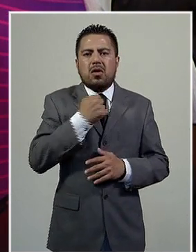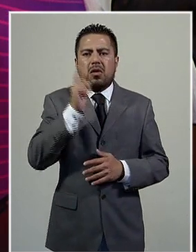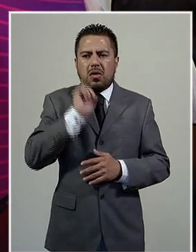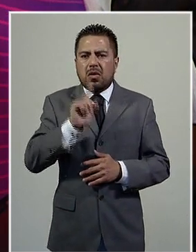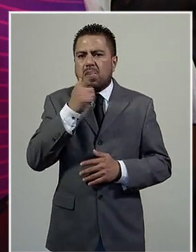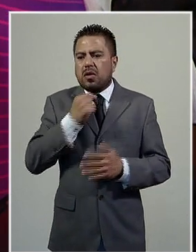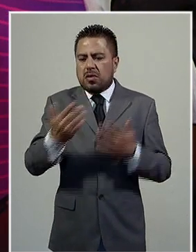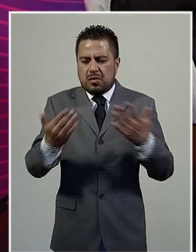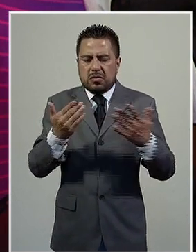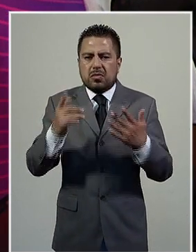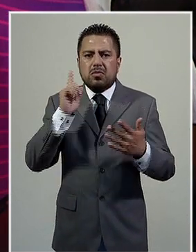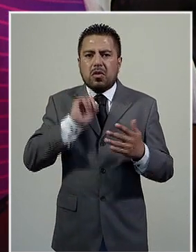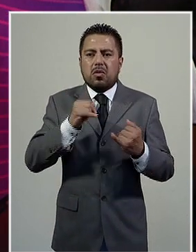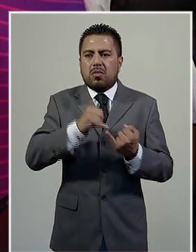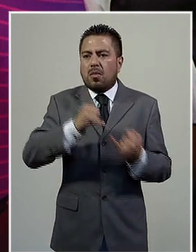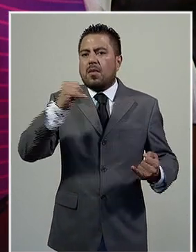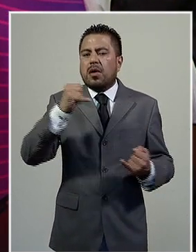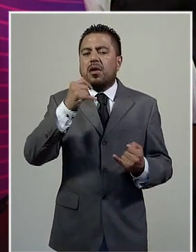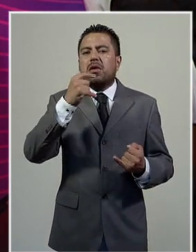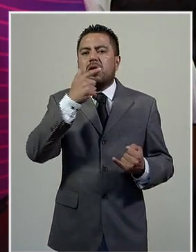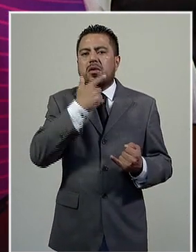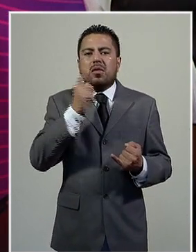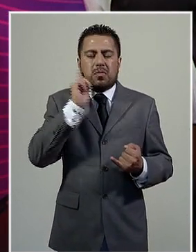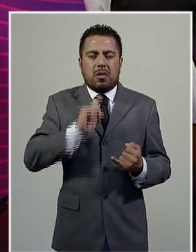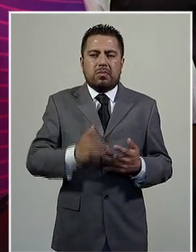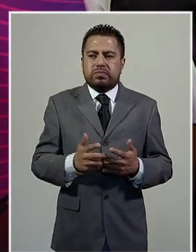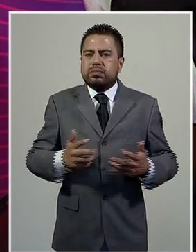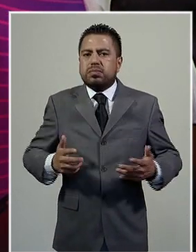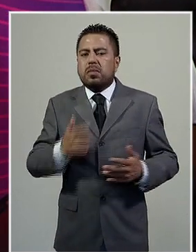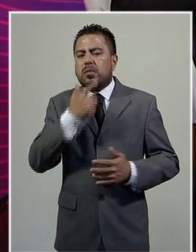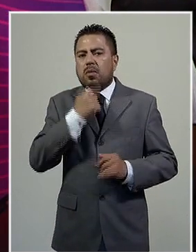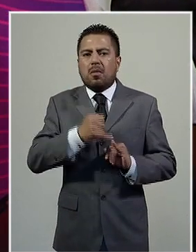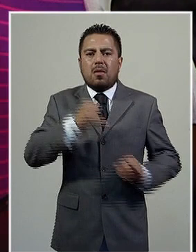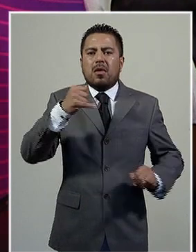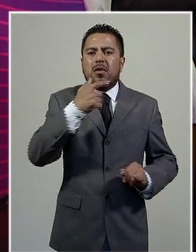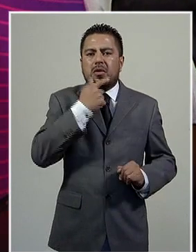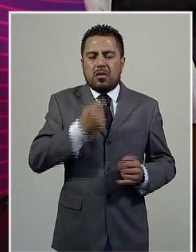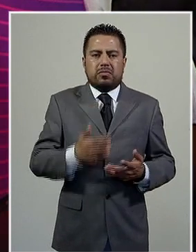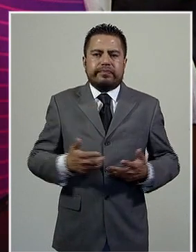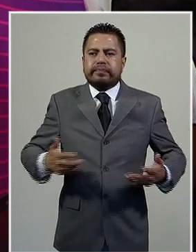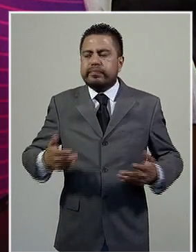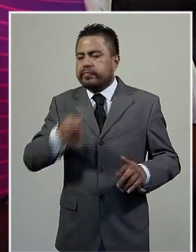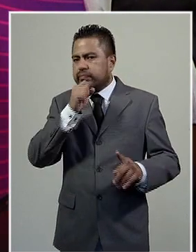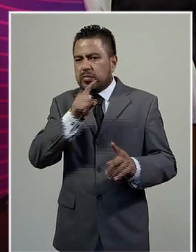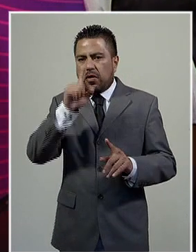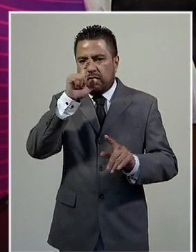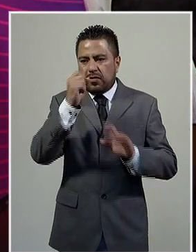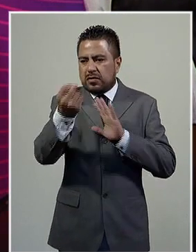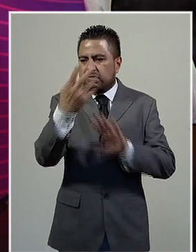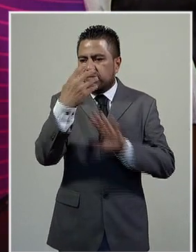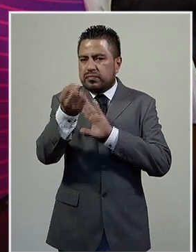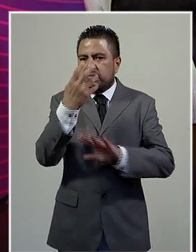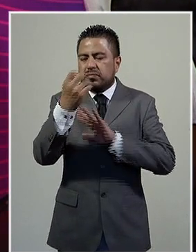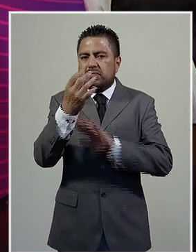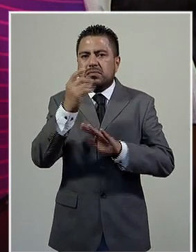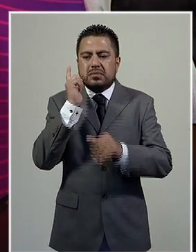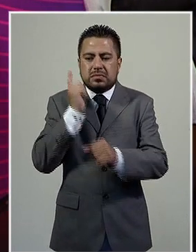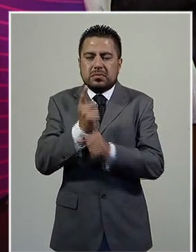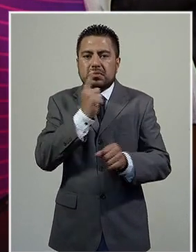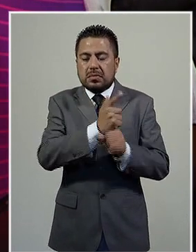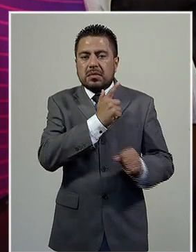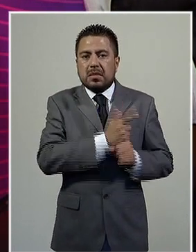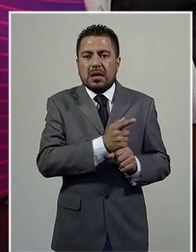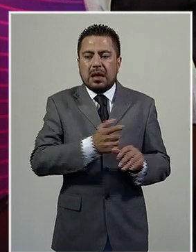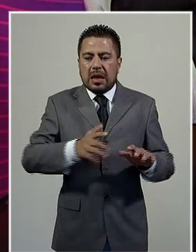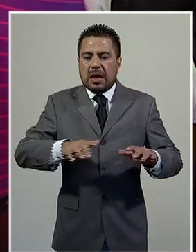hombre-mujer, mujer delgada y mujer obesa, y hombre delgado y hombre obeso, igual con fotos. Y encontraron que, de